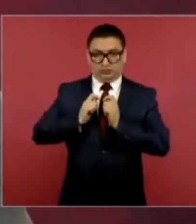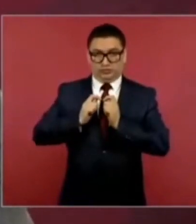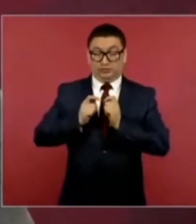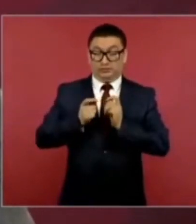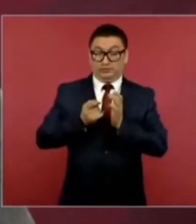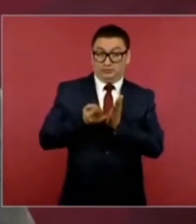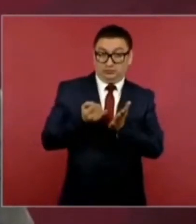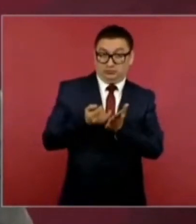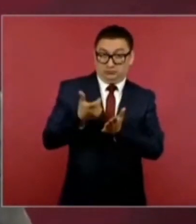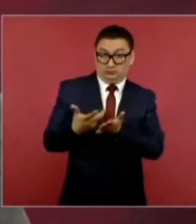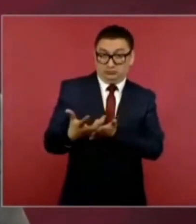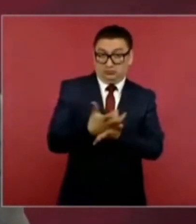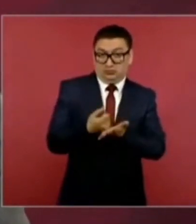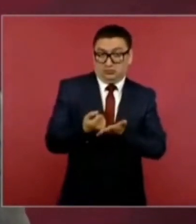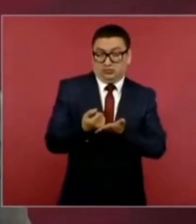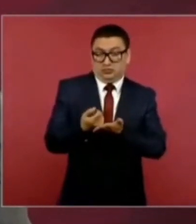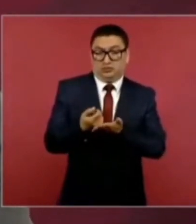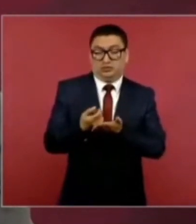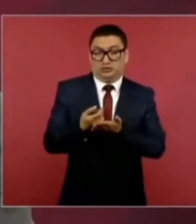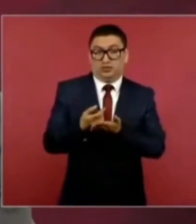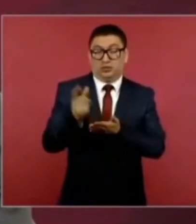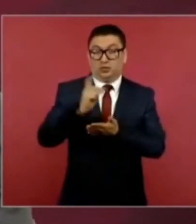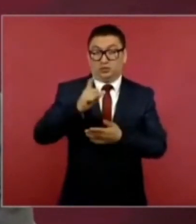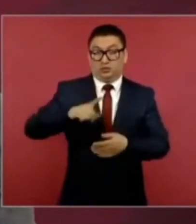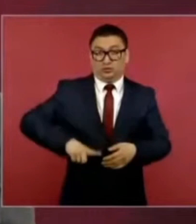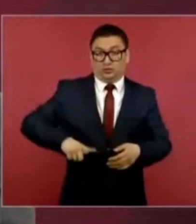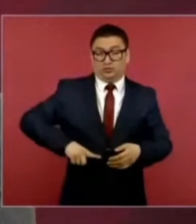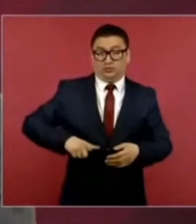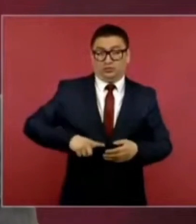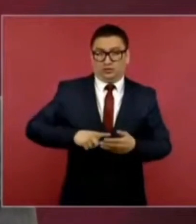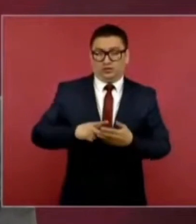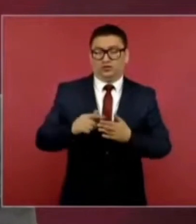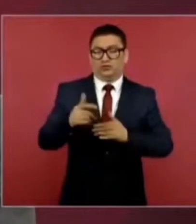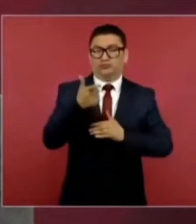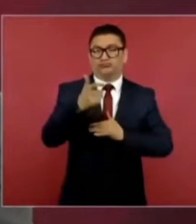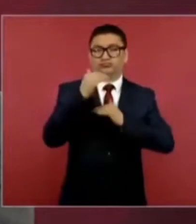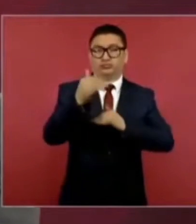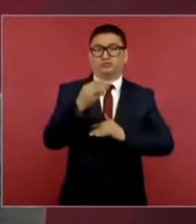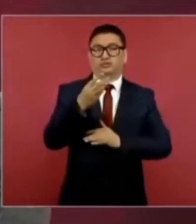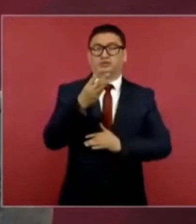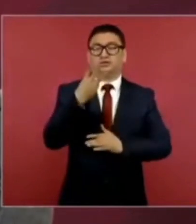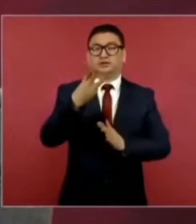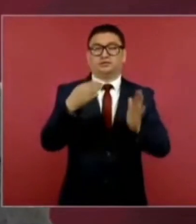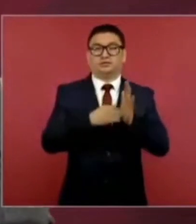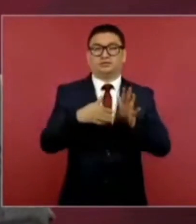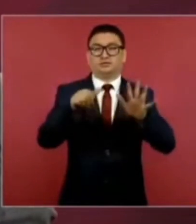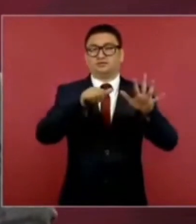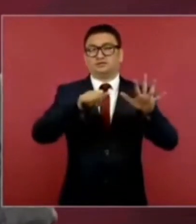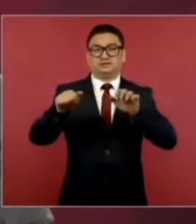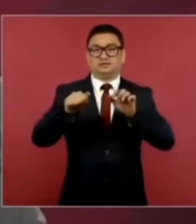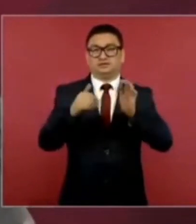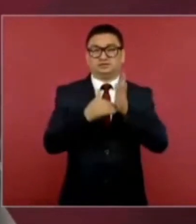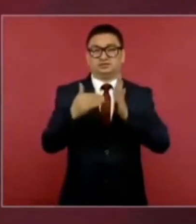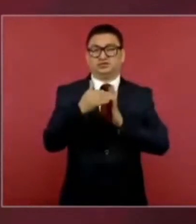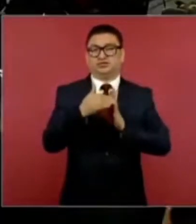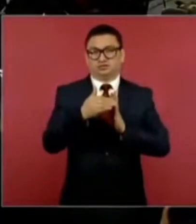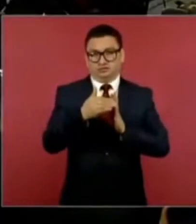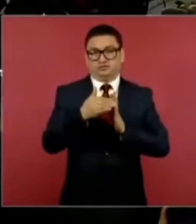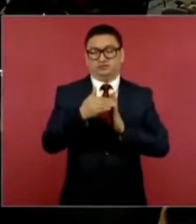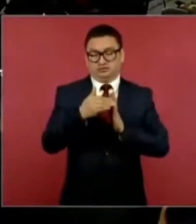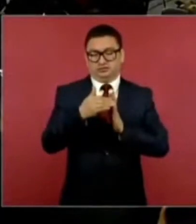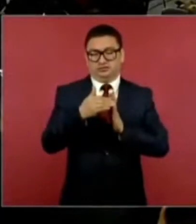presupuesto de la presidencia eran 3,600 millones. 3,600